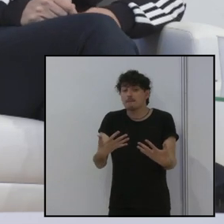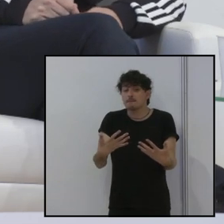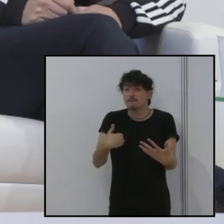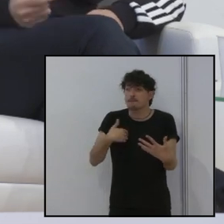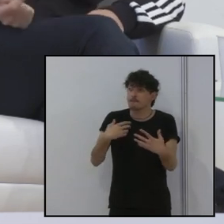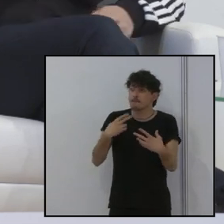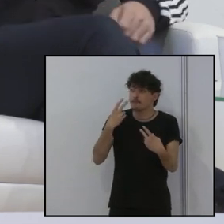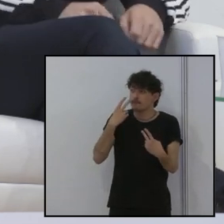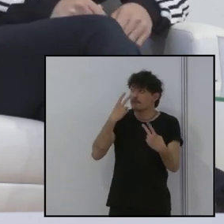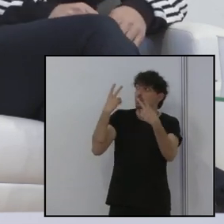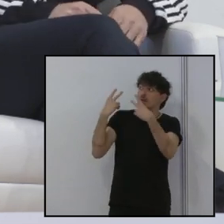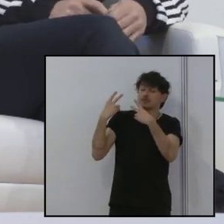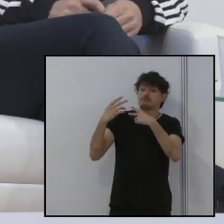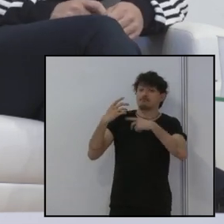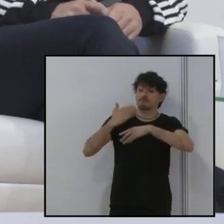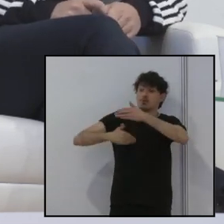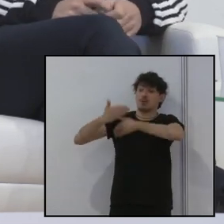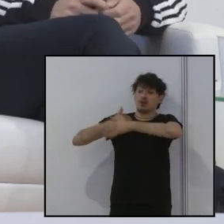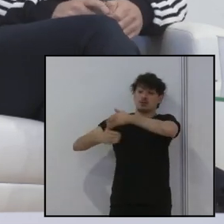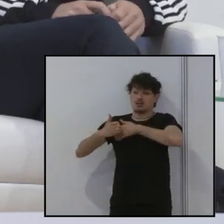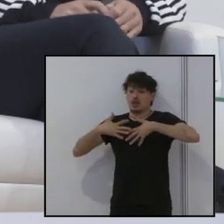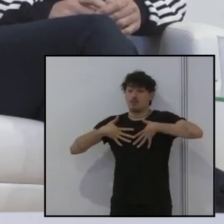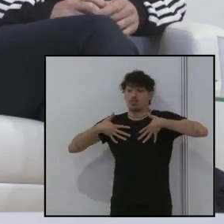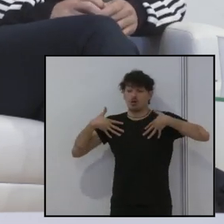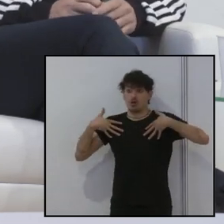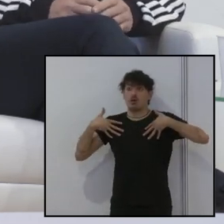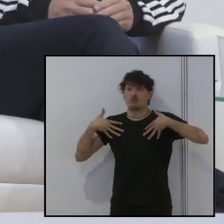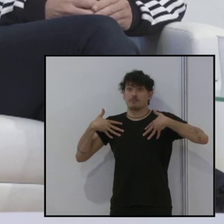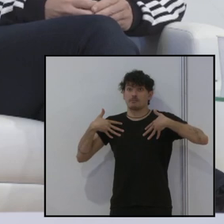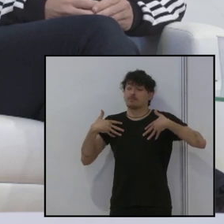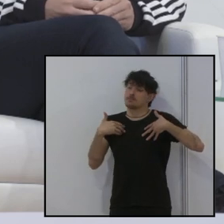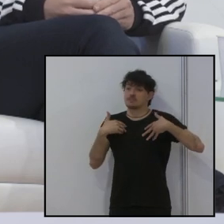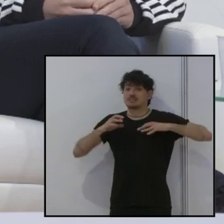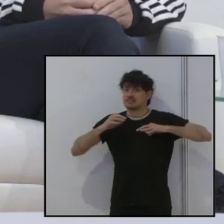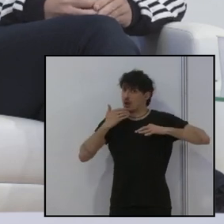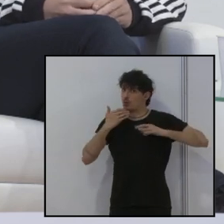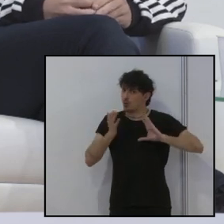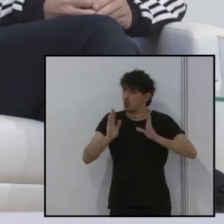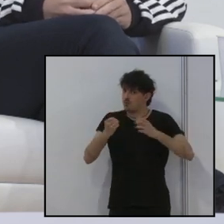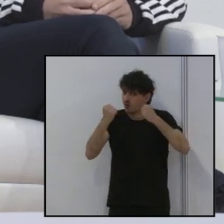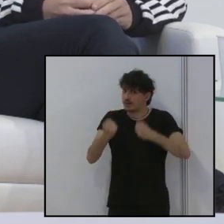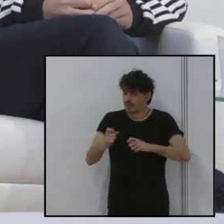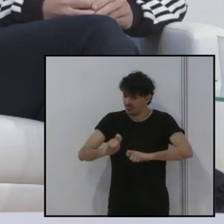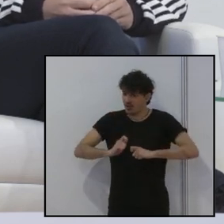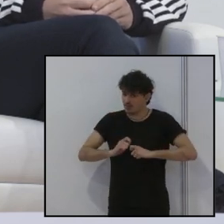buscando. Entonces, el hecho de volver a aquella emoción convirtió el proyecto en algo extremadamente terapéutico y revelador, sí.